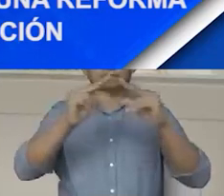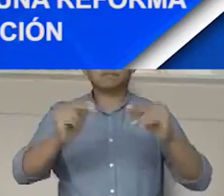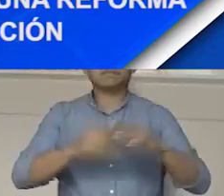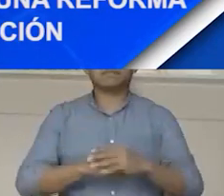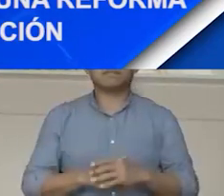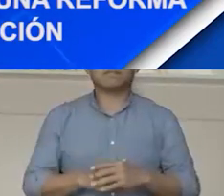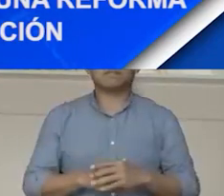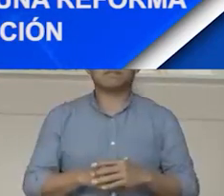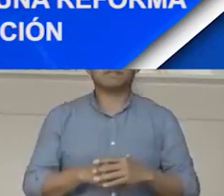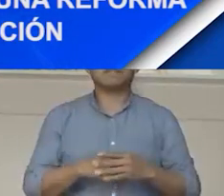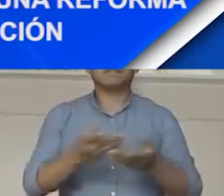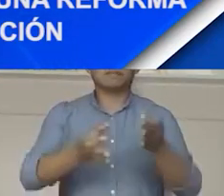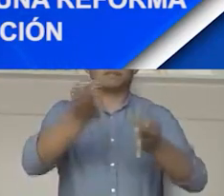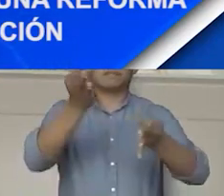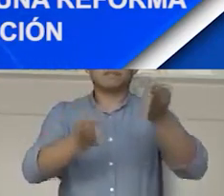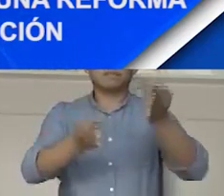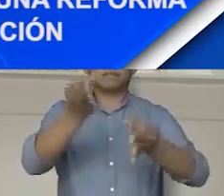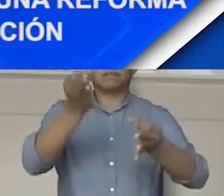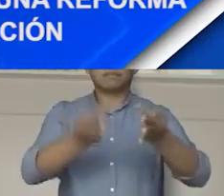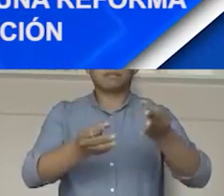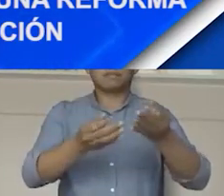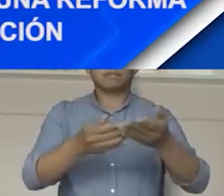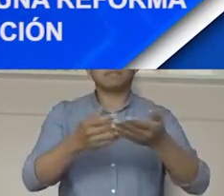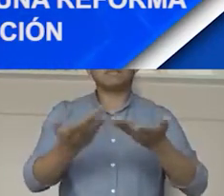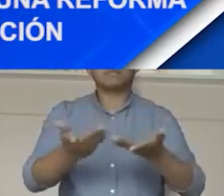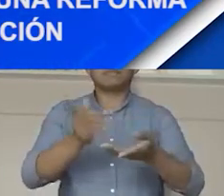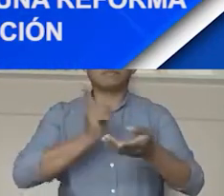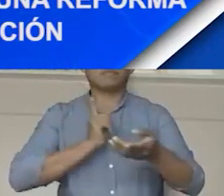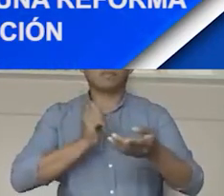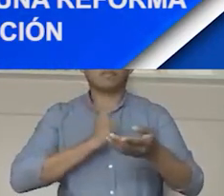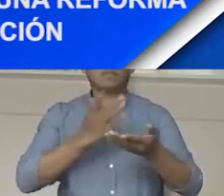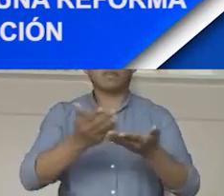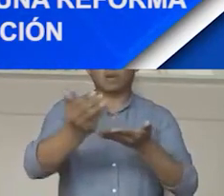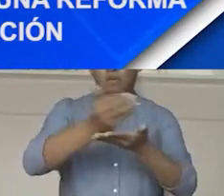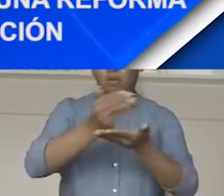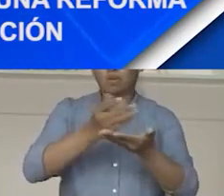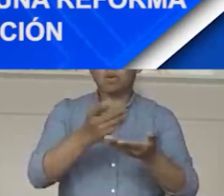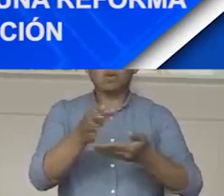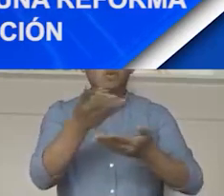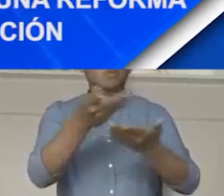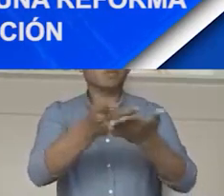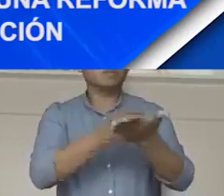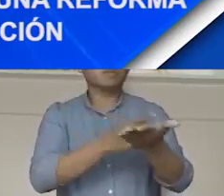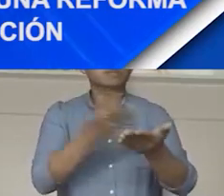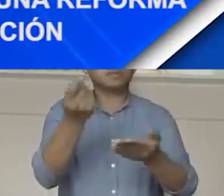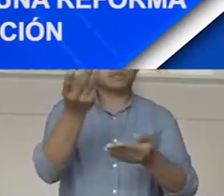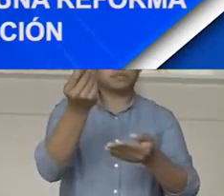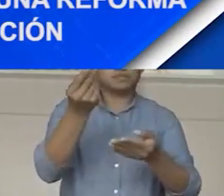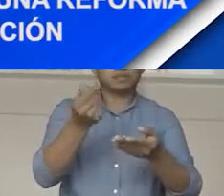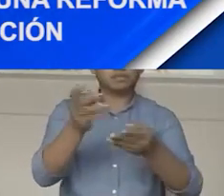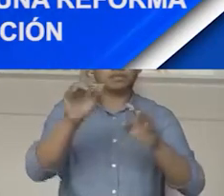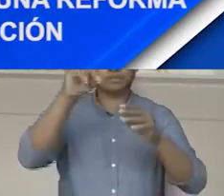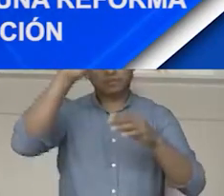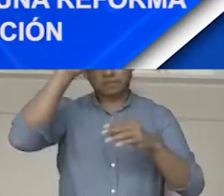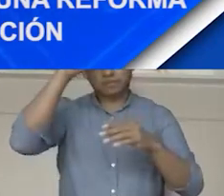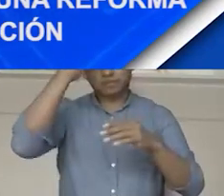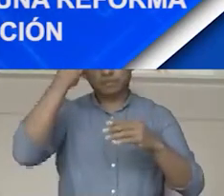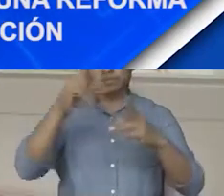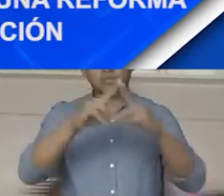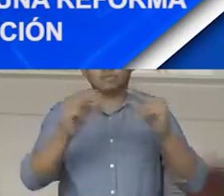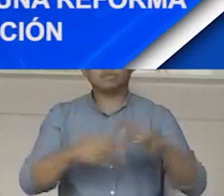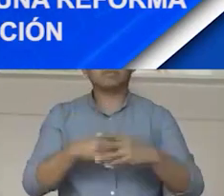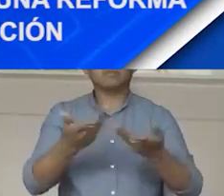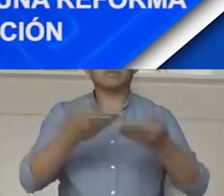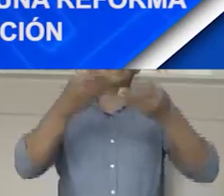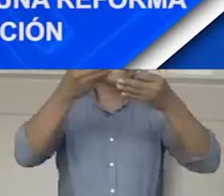Nicaragua, el Poder Judicial recibirá una partida del Presupuesto General de la República para